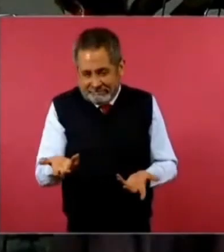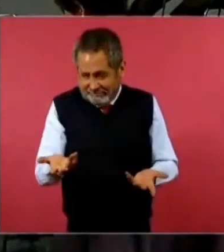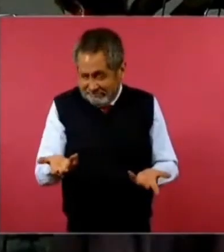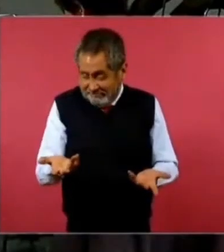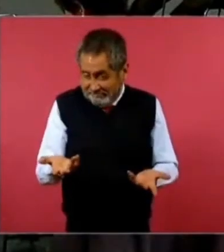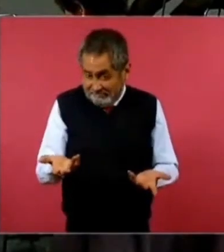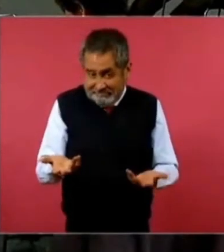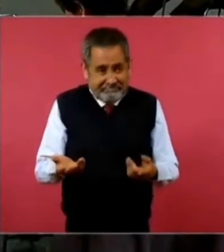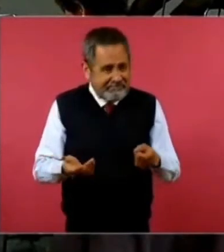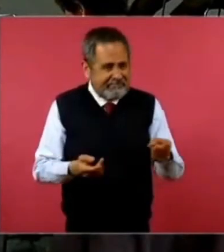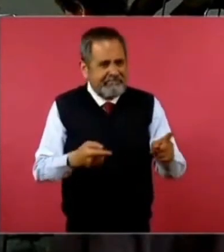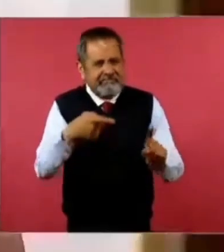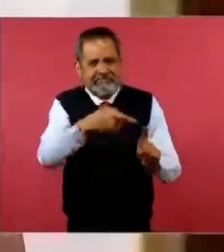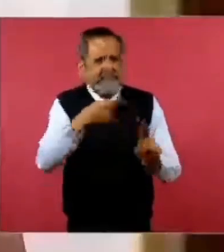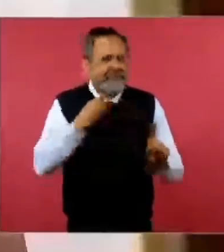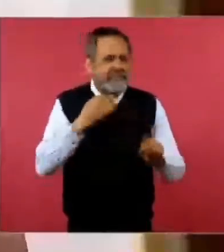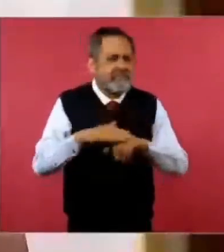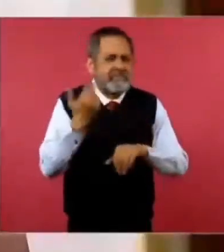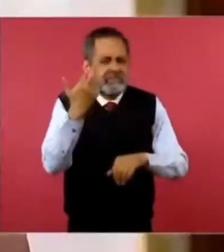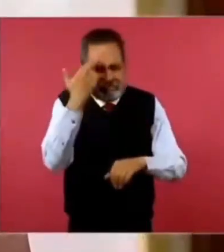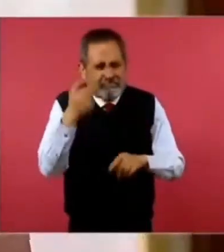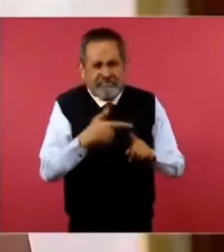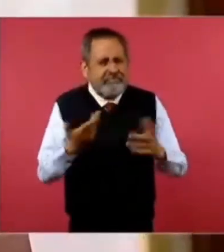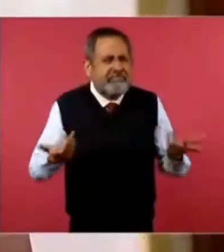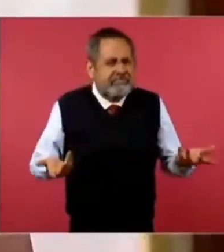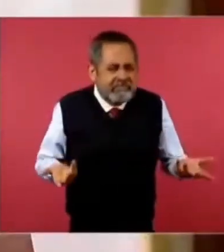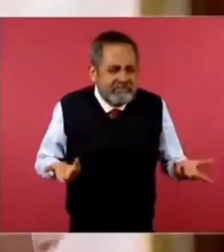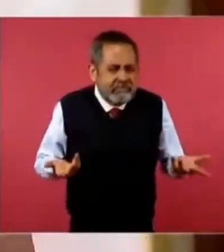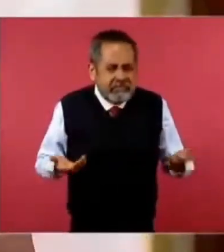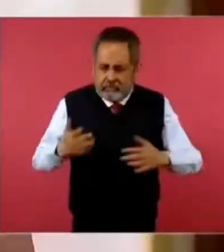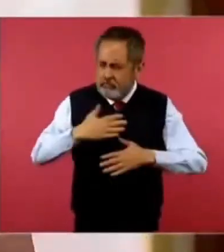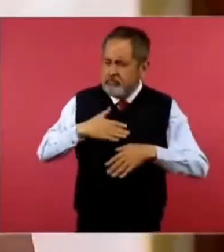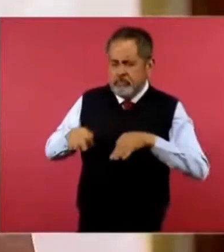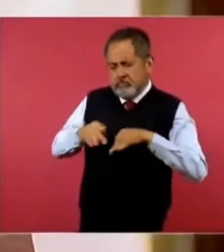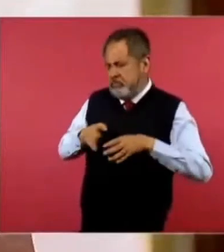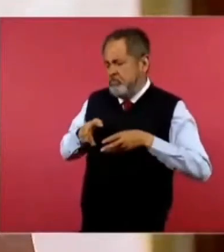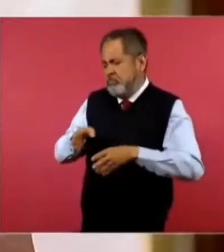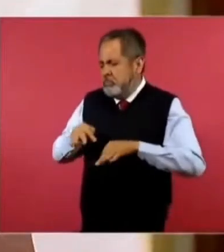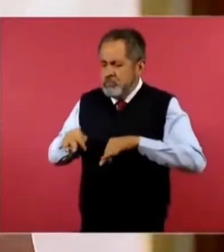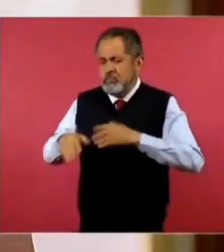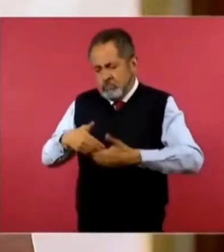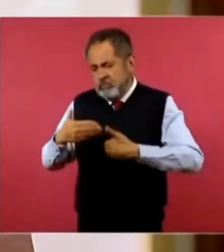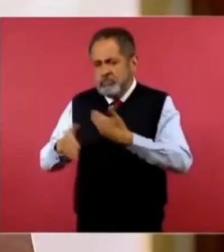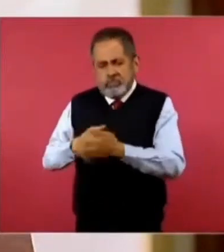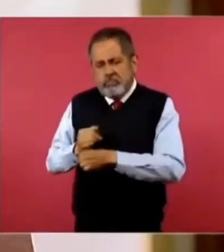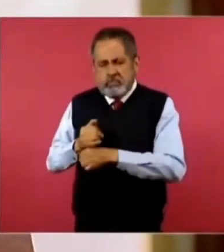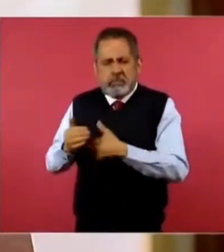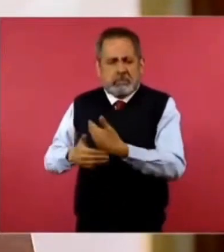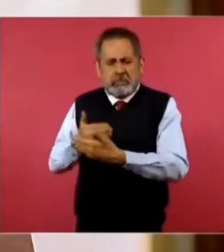¿De qué se trata? O sea, nosotros estamos haciendo nuestro trabajo,